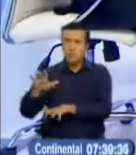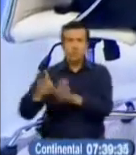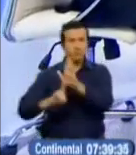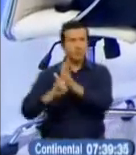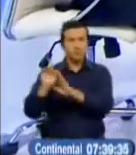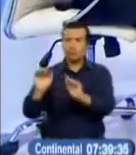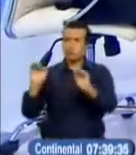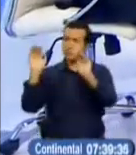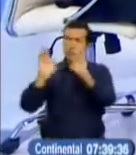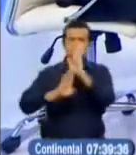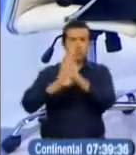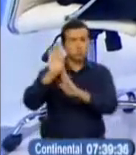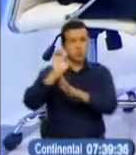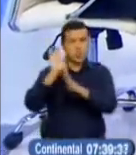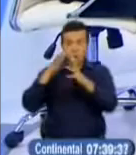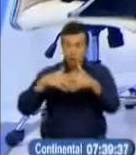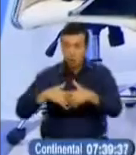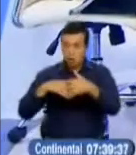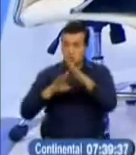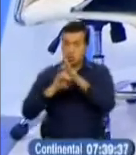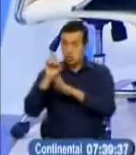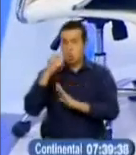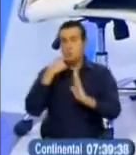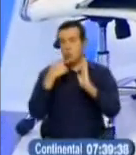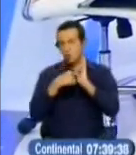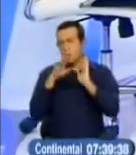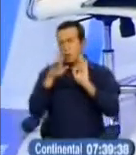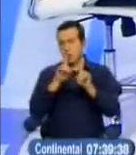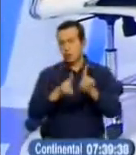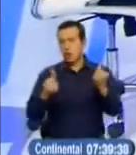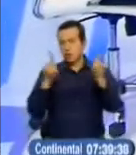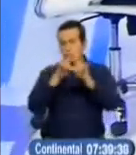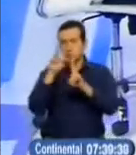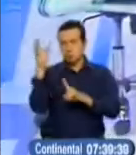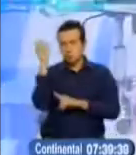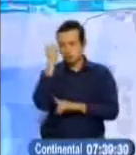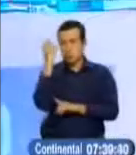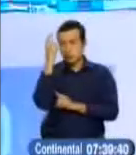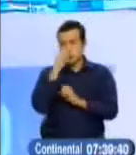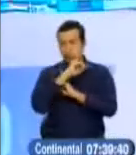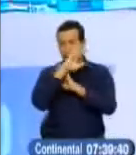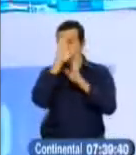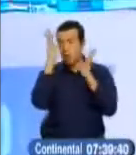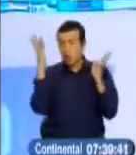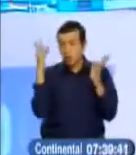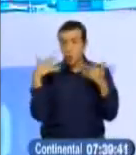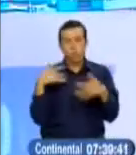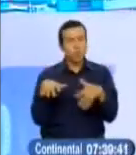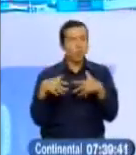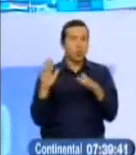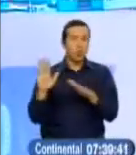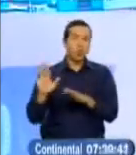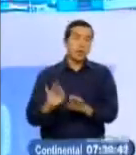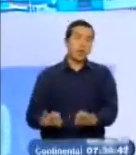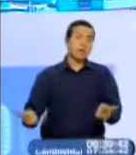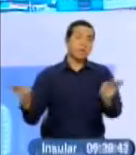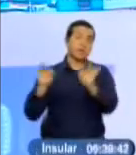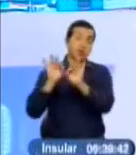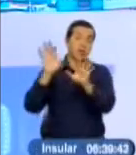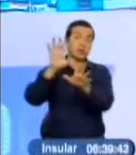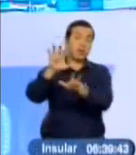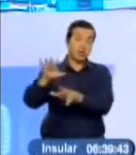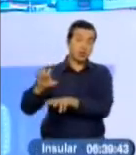que ayude al país a salir de la crisis yo les voy a dar solo este dato para que tengan una dimensión de ese peso específico y cómo podría ayudar